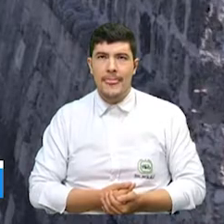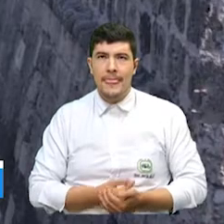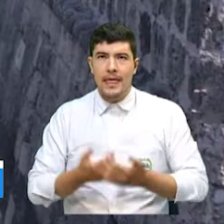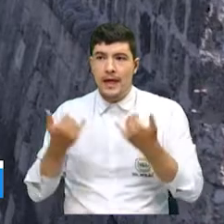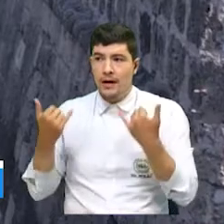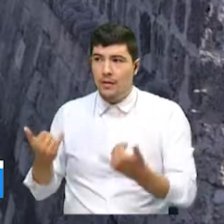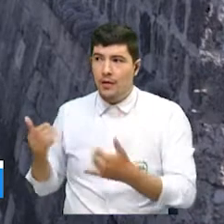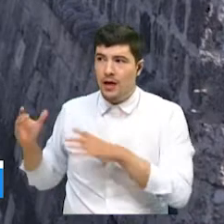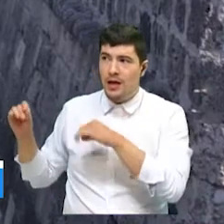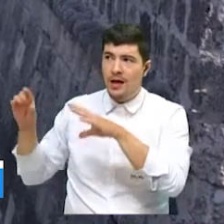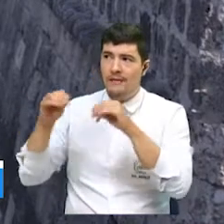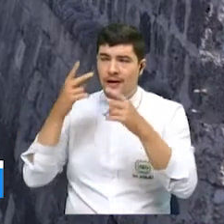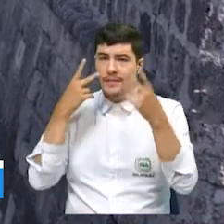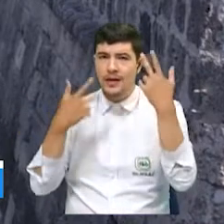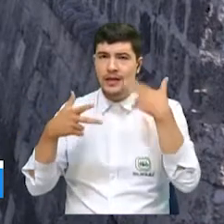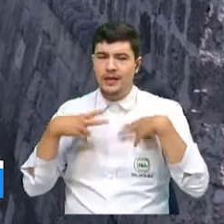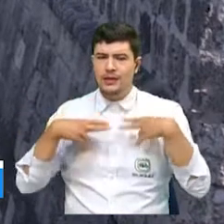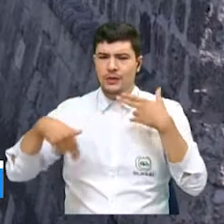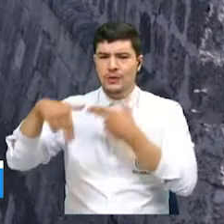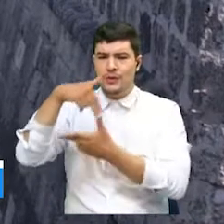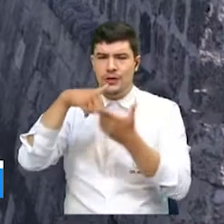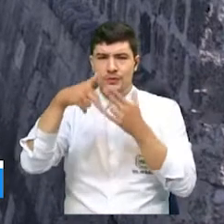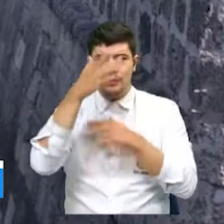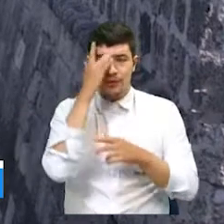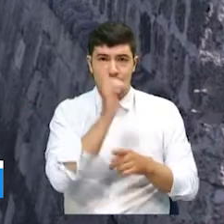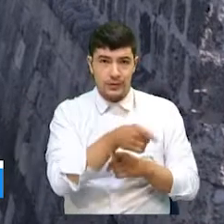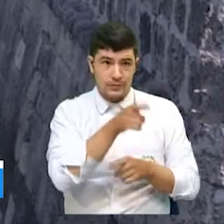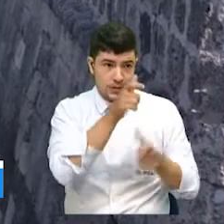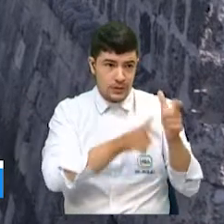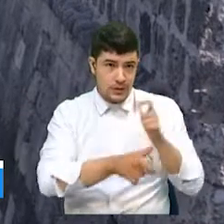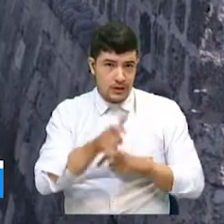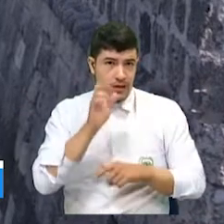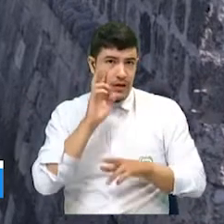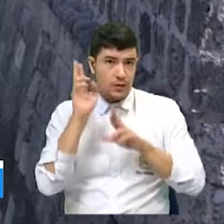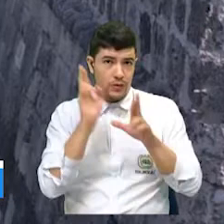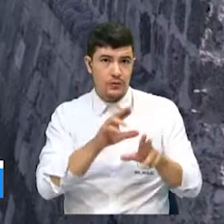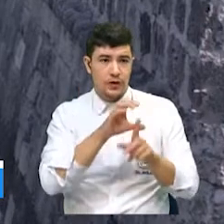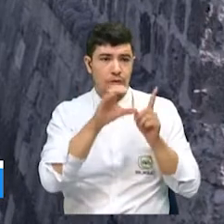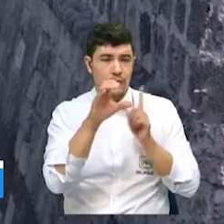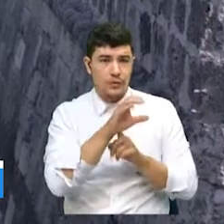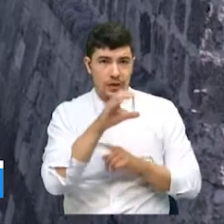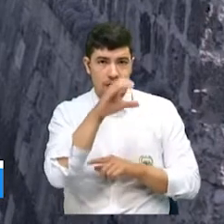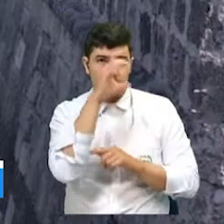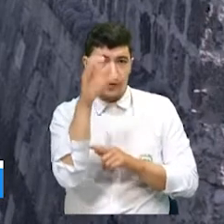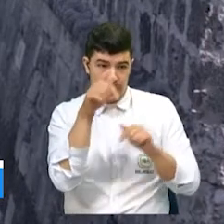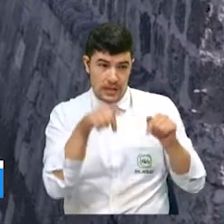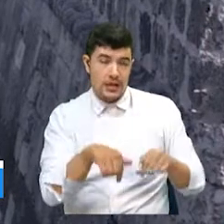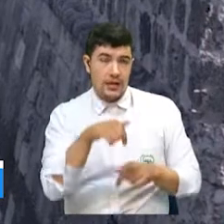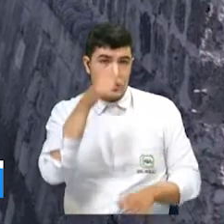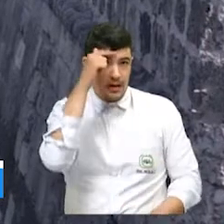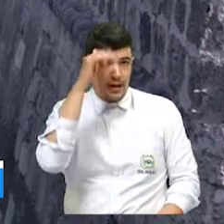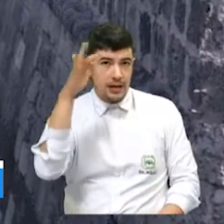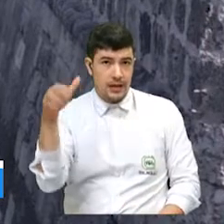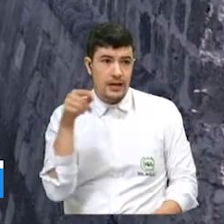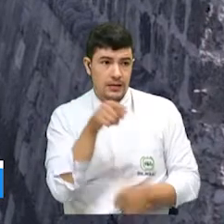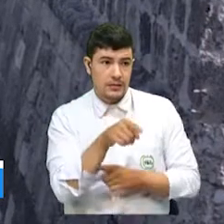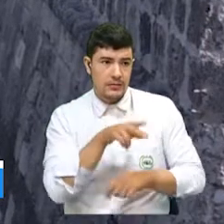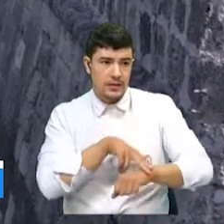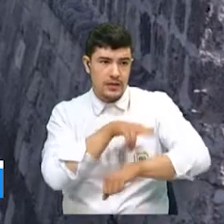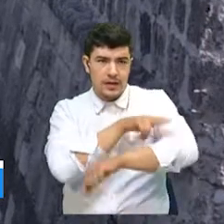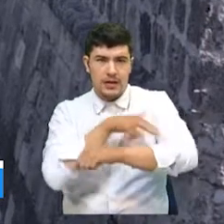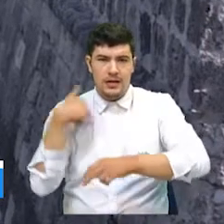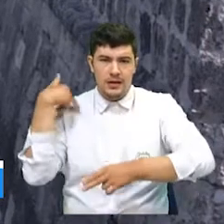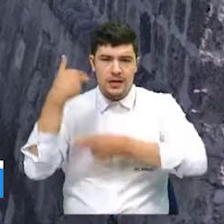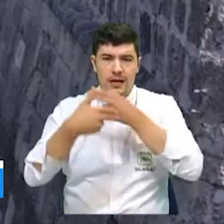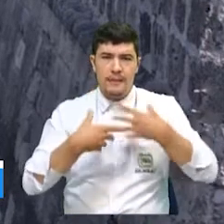Bueno, y ahora hablemos de turismo, porque las palenqueras son considerados un ícono de Colombia y de Cartagena de Indias. Su legado ha sido